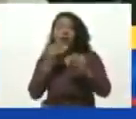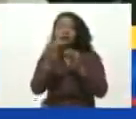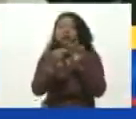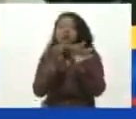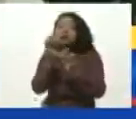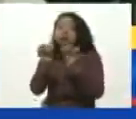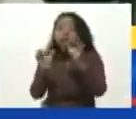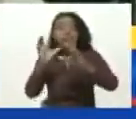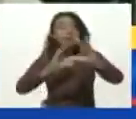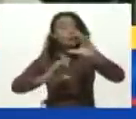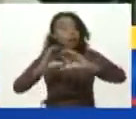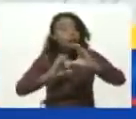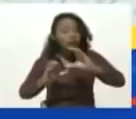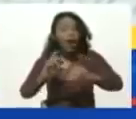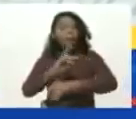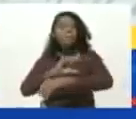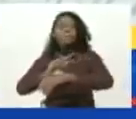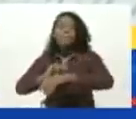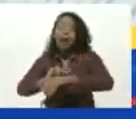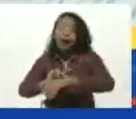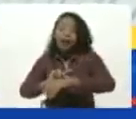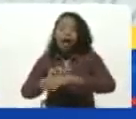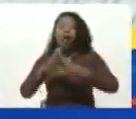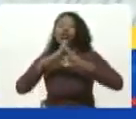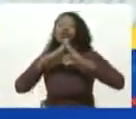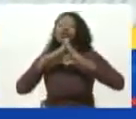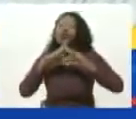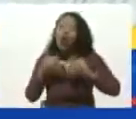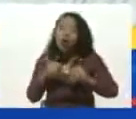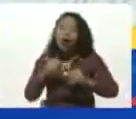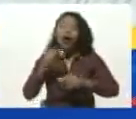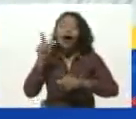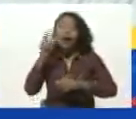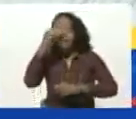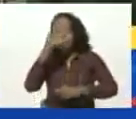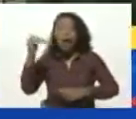explicaciones científicas, médicas. Todo aquel mayor de